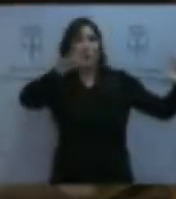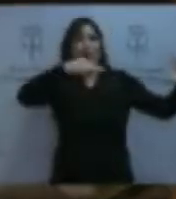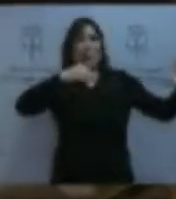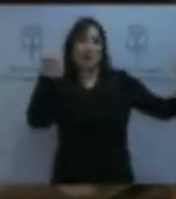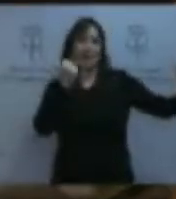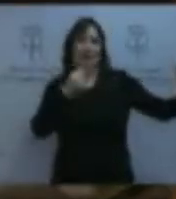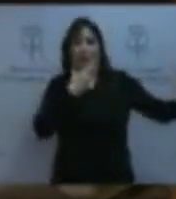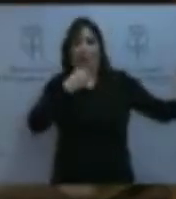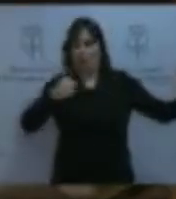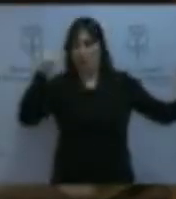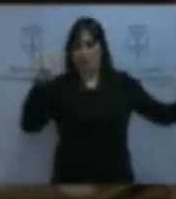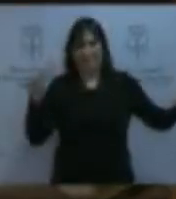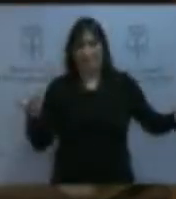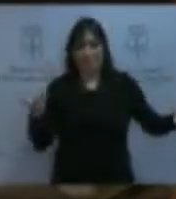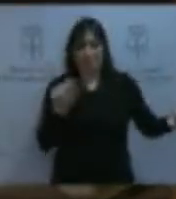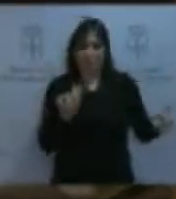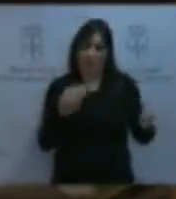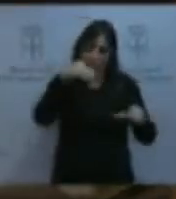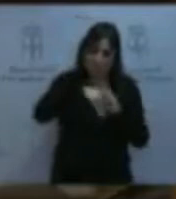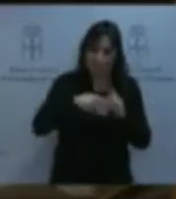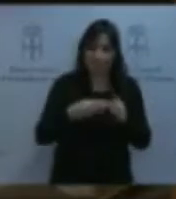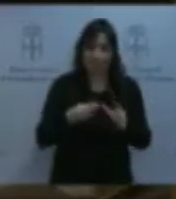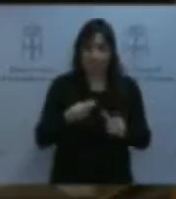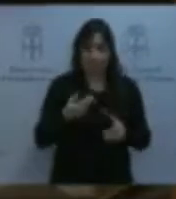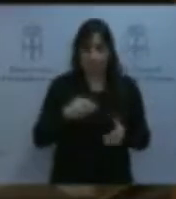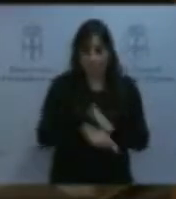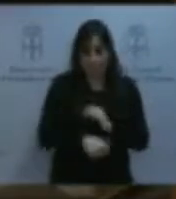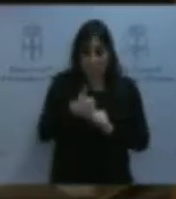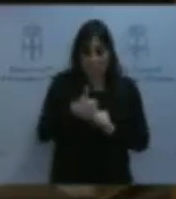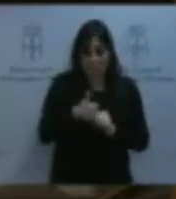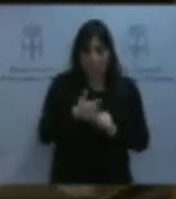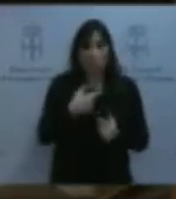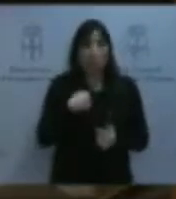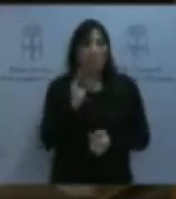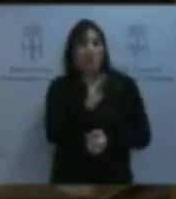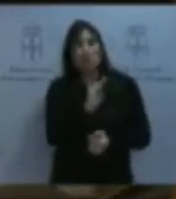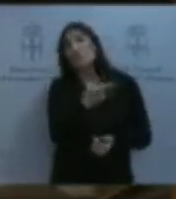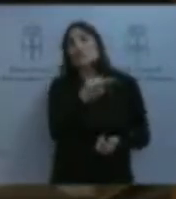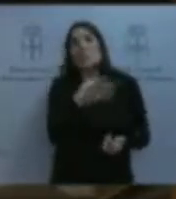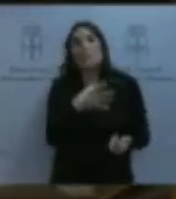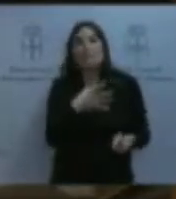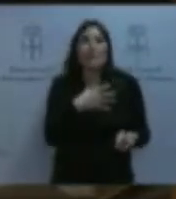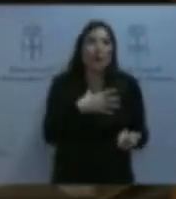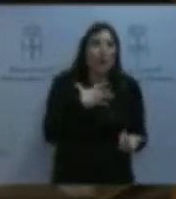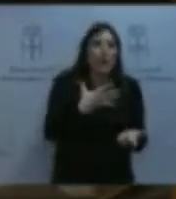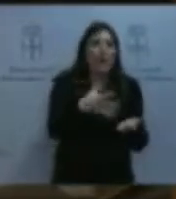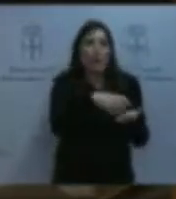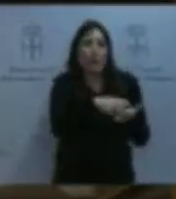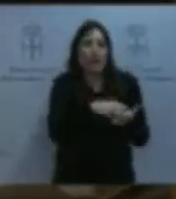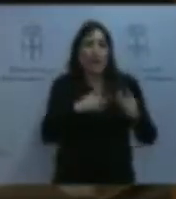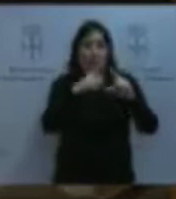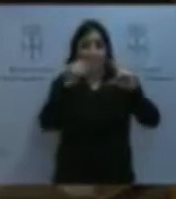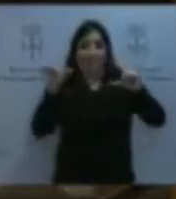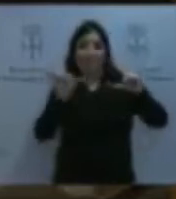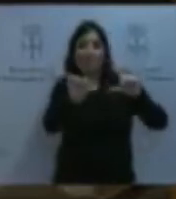que planteaba en torno a por qué creemos que es legítimo plantearse la duda de que una buena idea como es el área central asturiana, con un